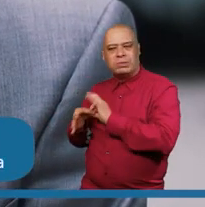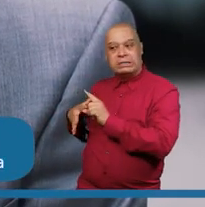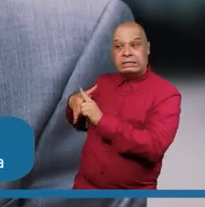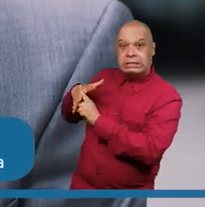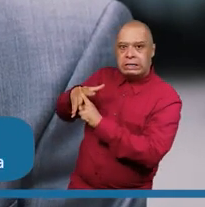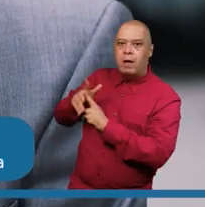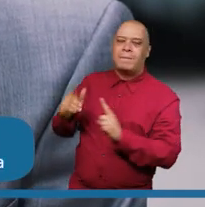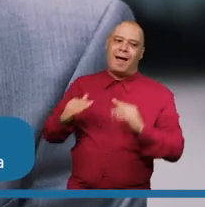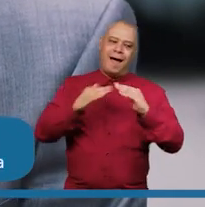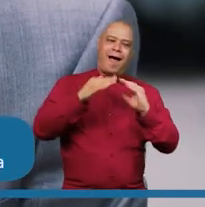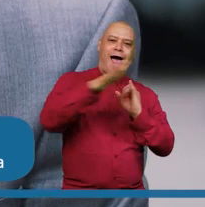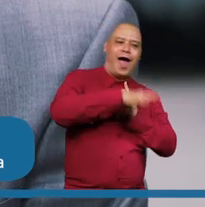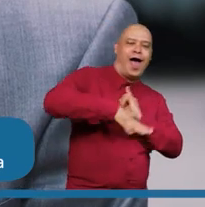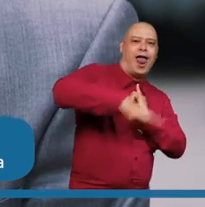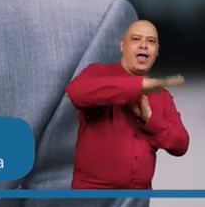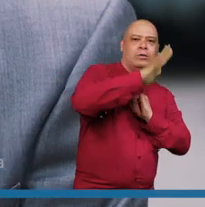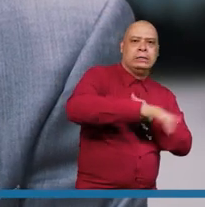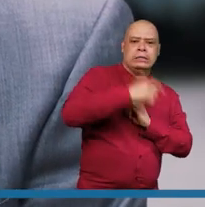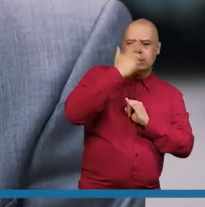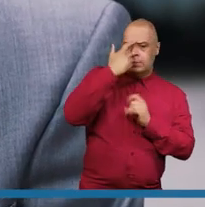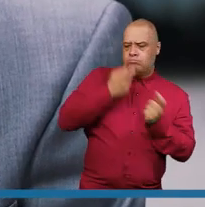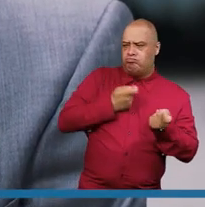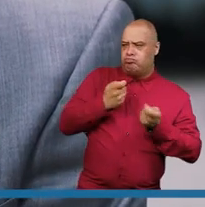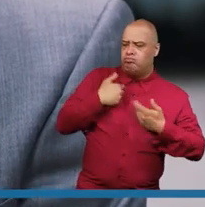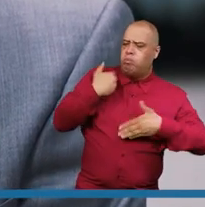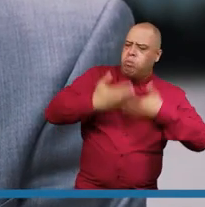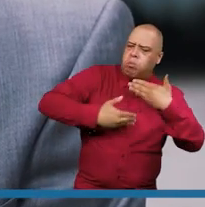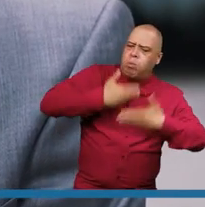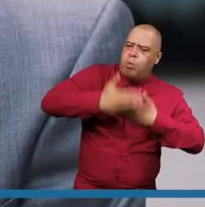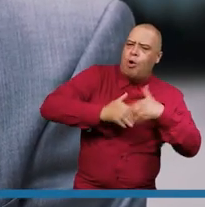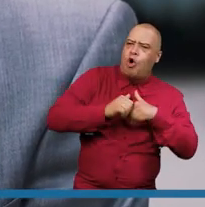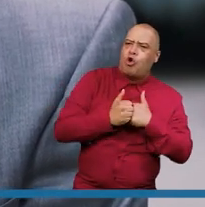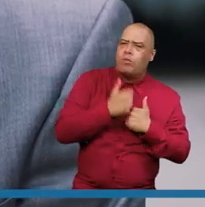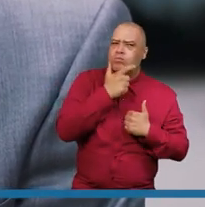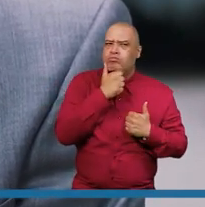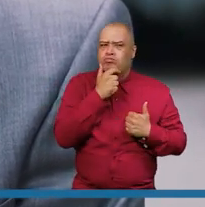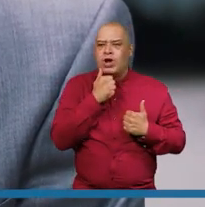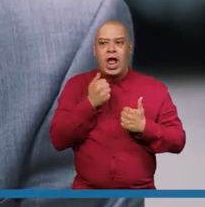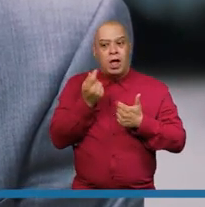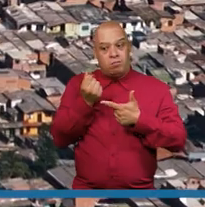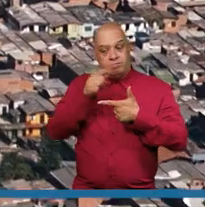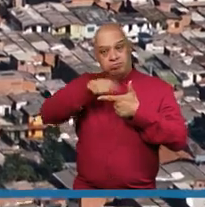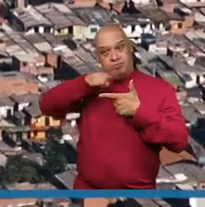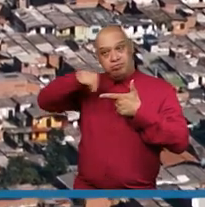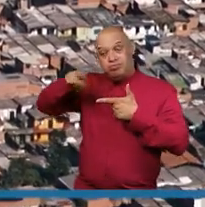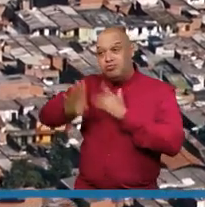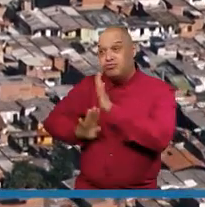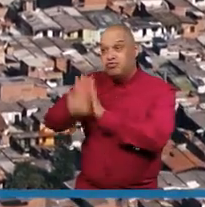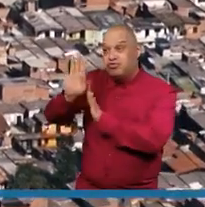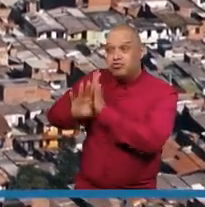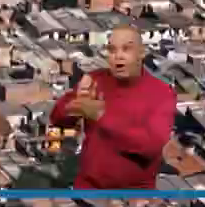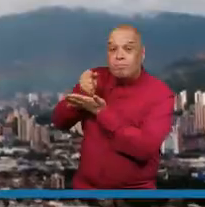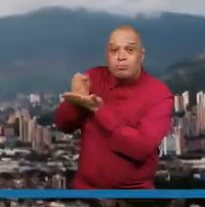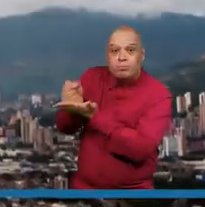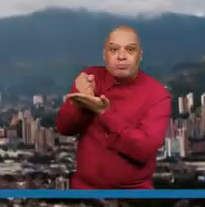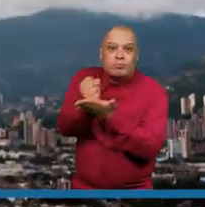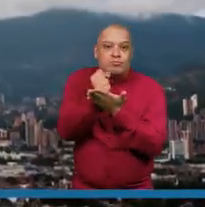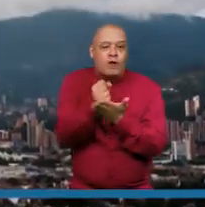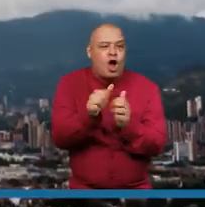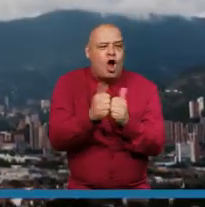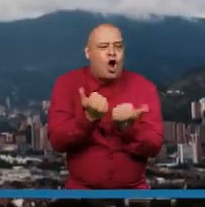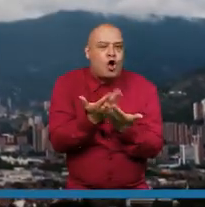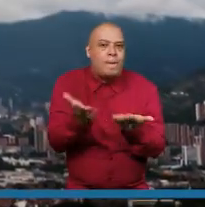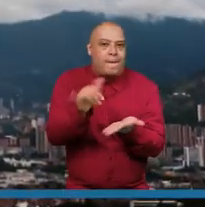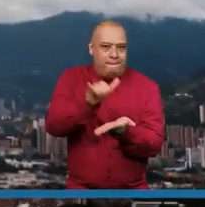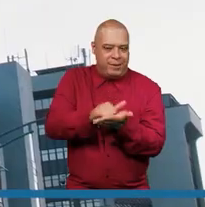de COVID-19, que también las áreas metropolitanas nos tocó pensar y repensar cómo reactivar económicamente los territorios.